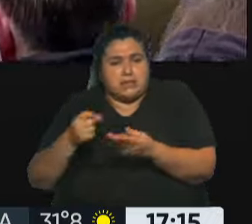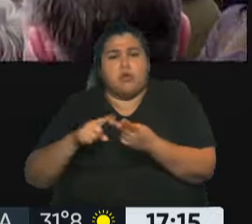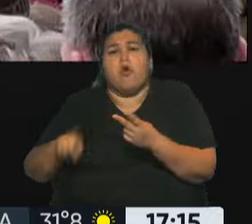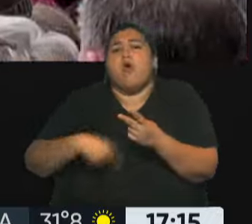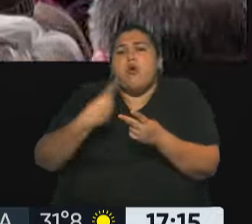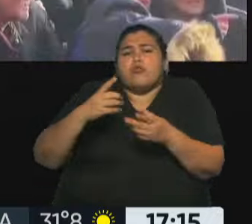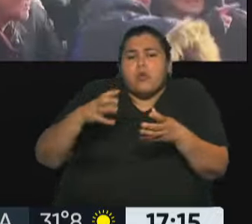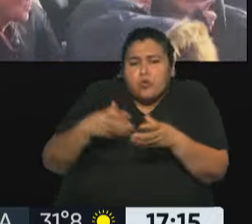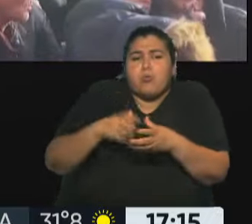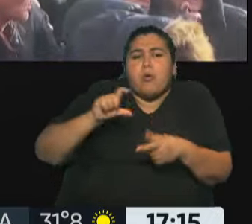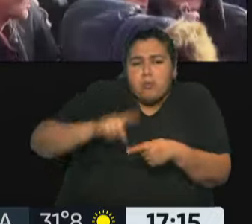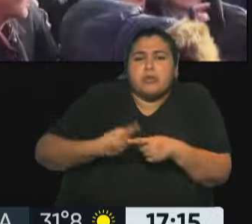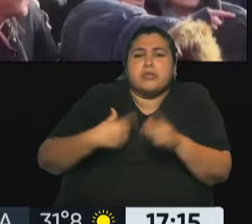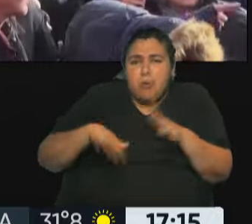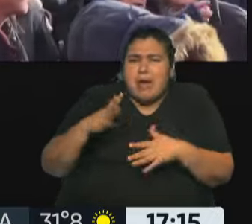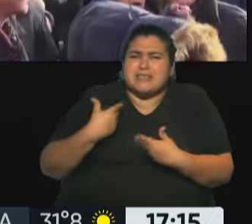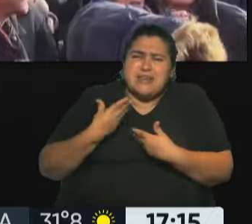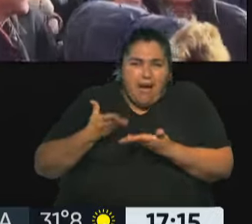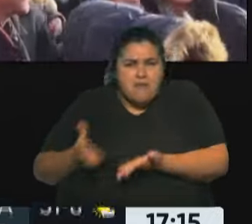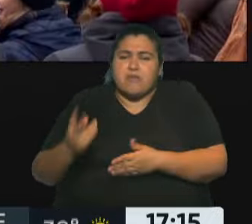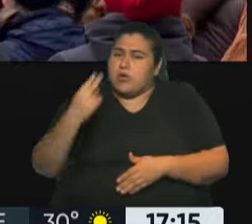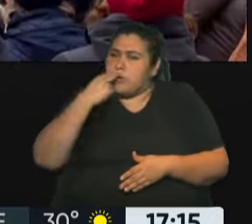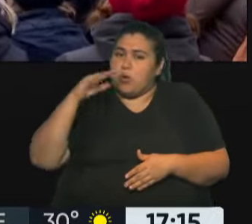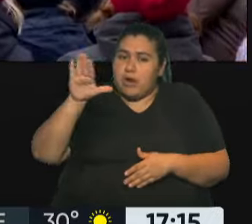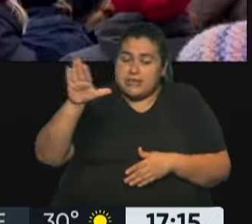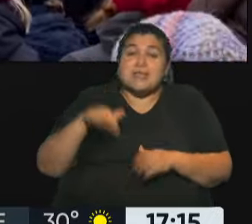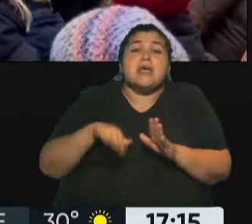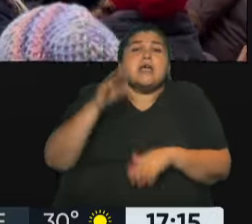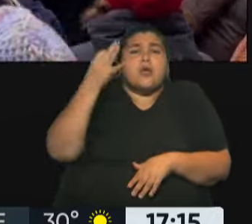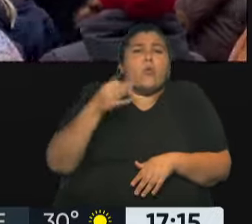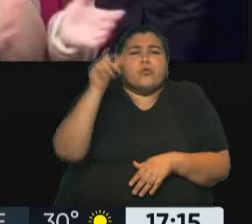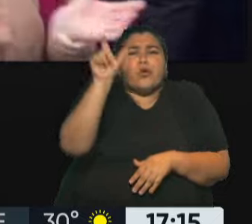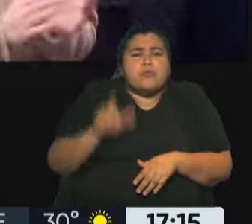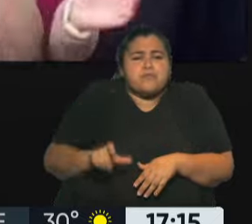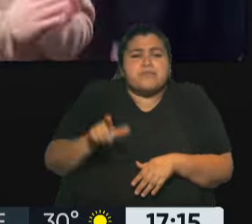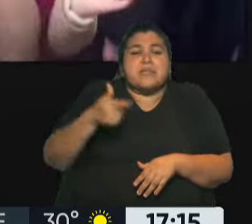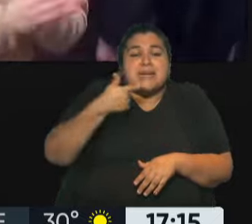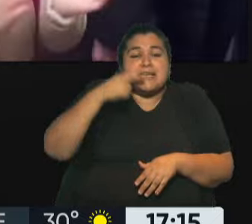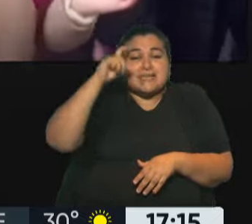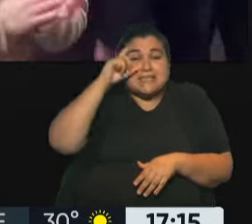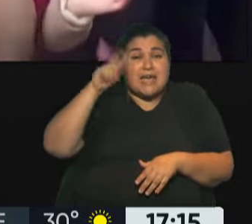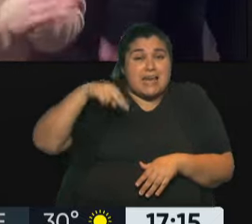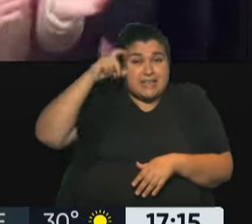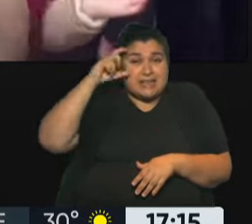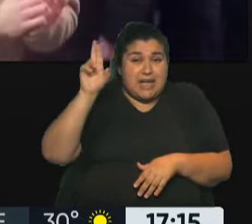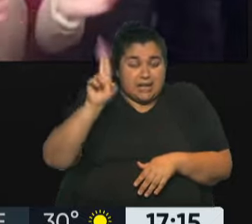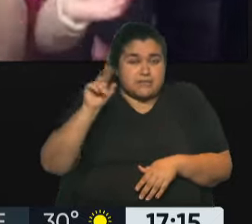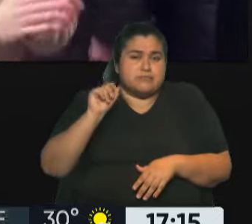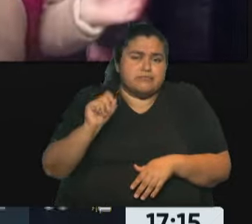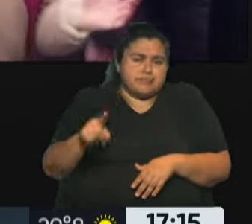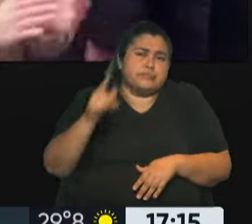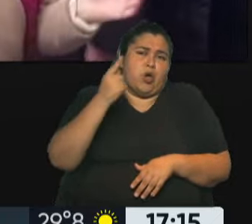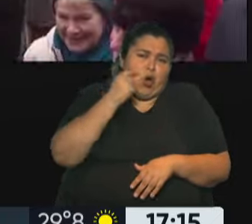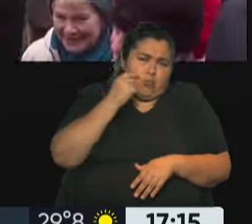partidos declaradamente neonazis y sobre todo una figura muy controversial, Martin Sellner, un militante identitario